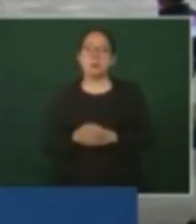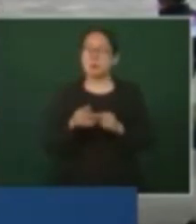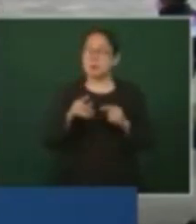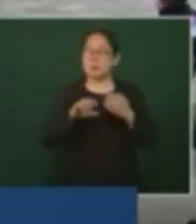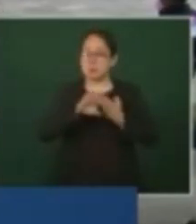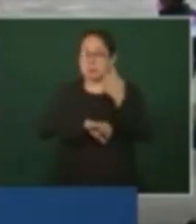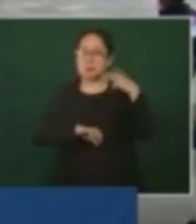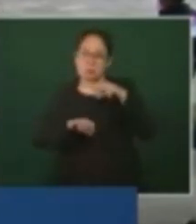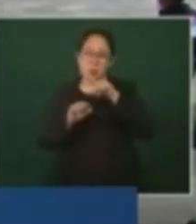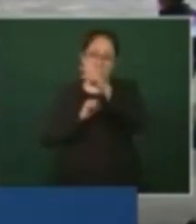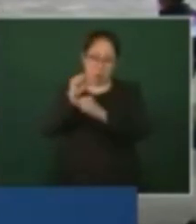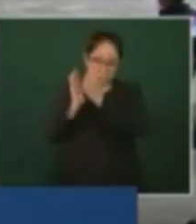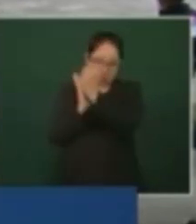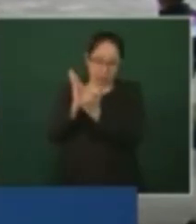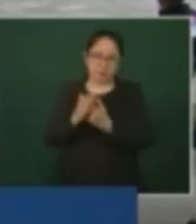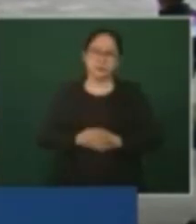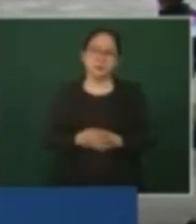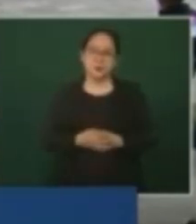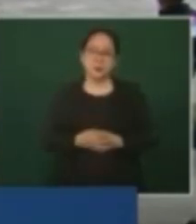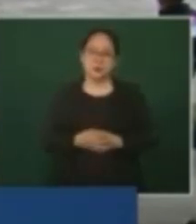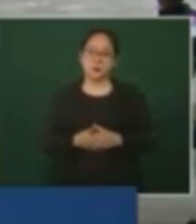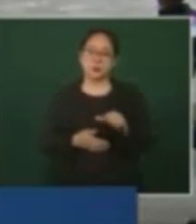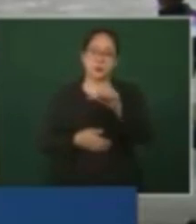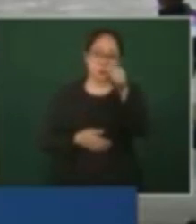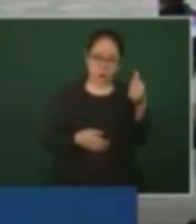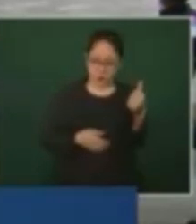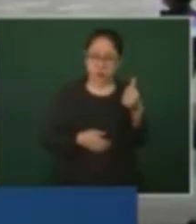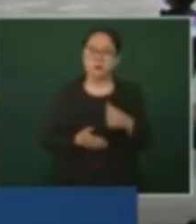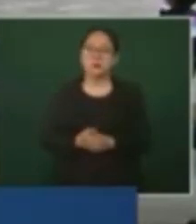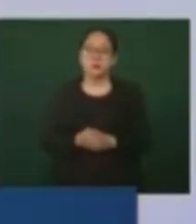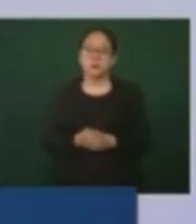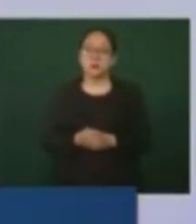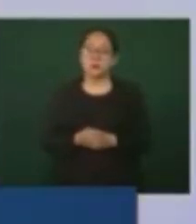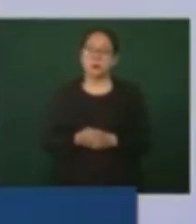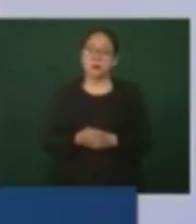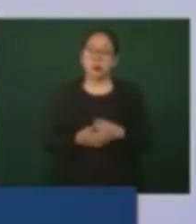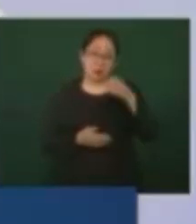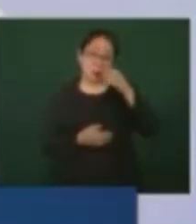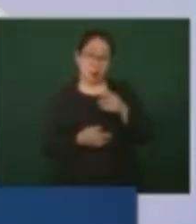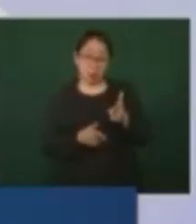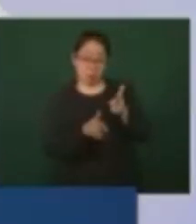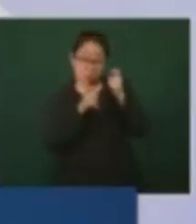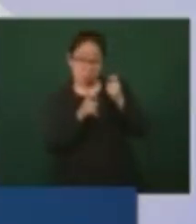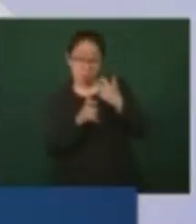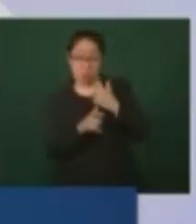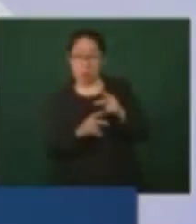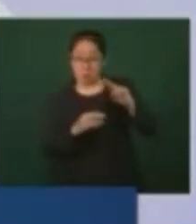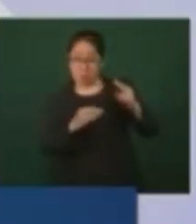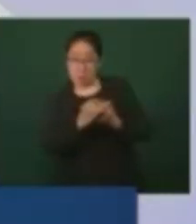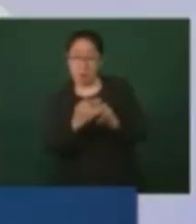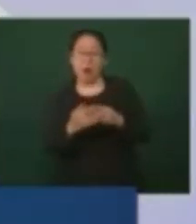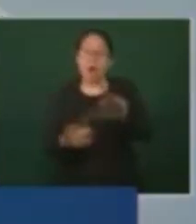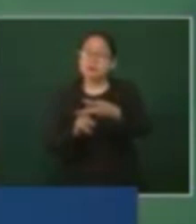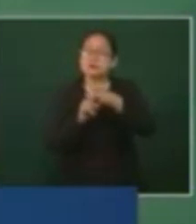principal causante de que el país no pueda tomar la ruta de la recuperación. Son muchas las malas decisiones, pero si hubiera